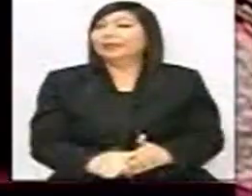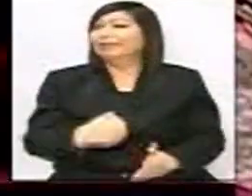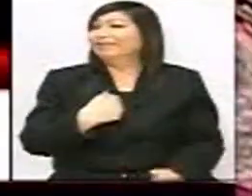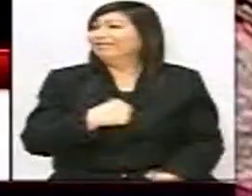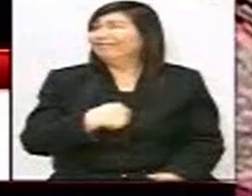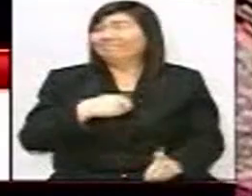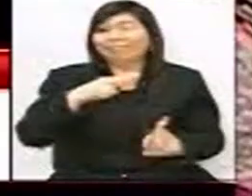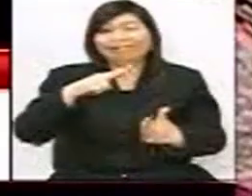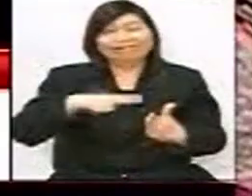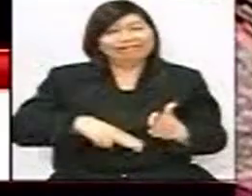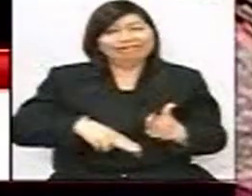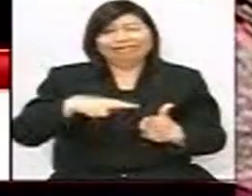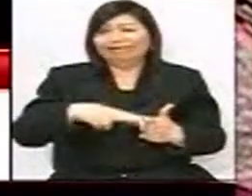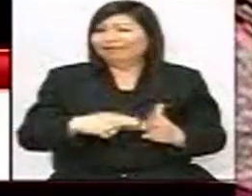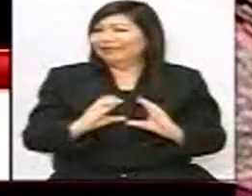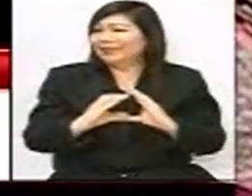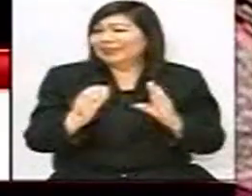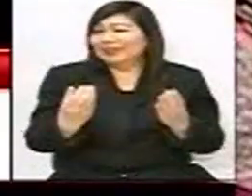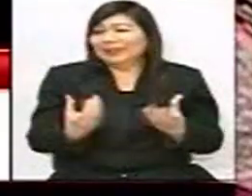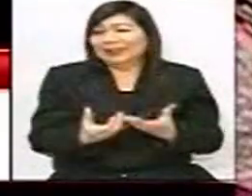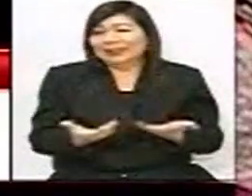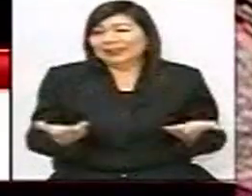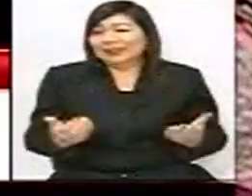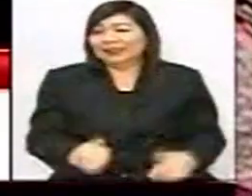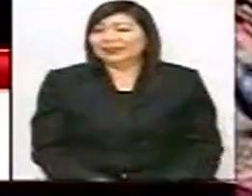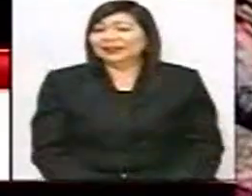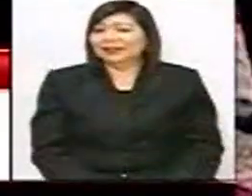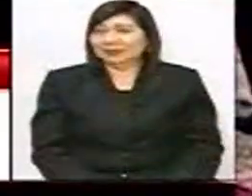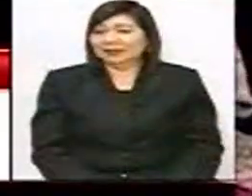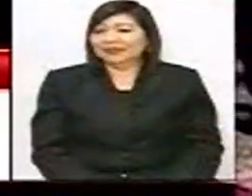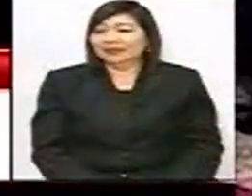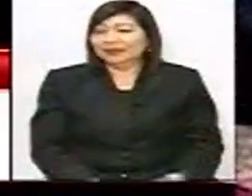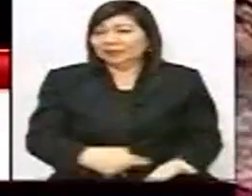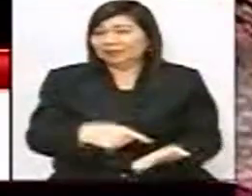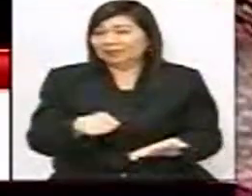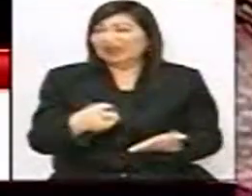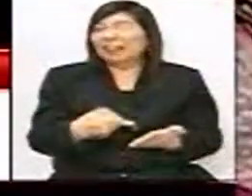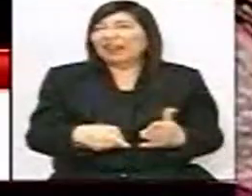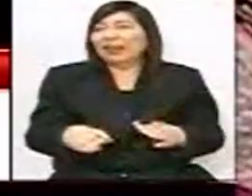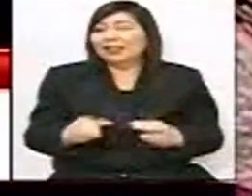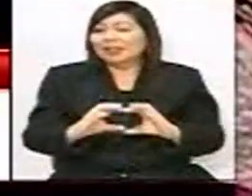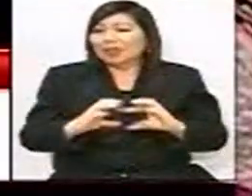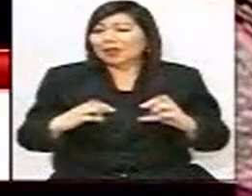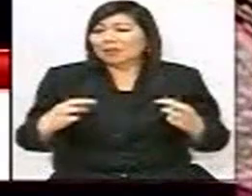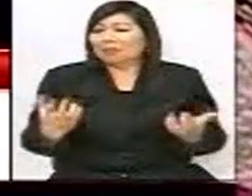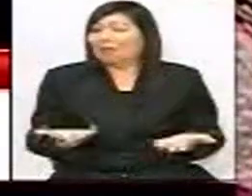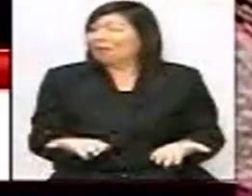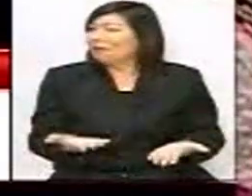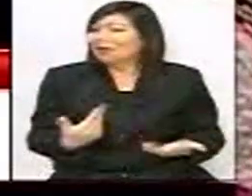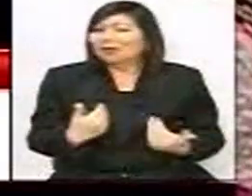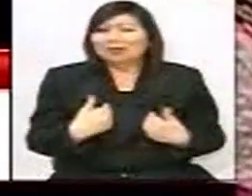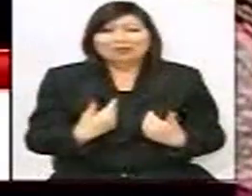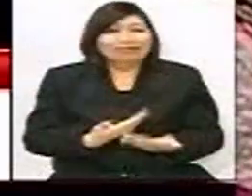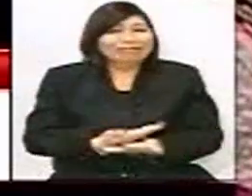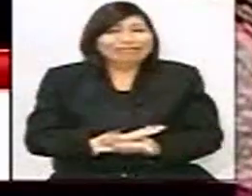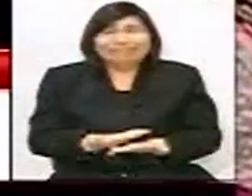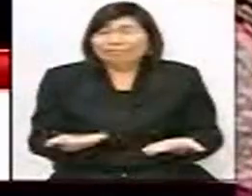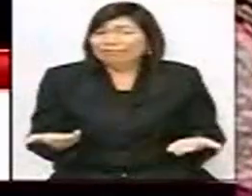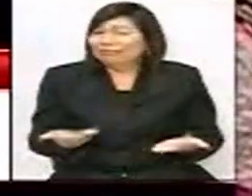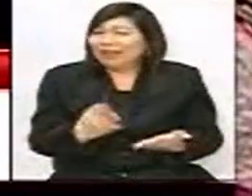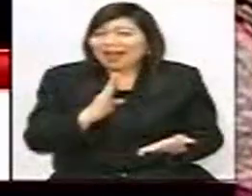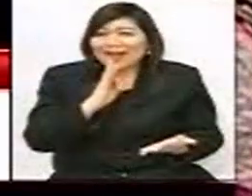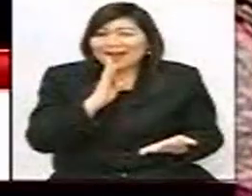que no revise los documentos del Congreso. Y bueno, esté lanzando, decir, ¿qué hacen los parlamentarios? Nosotros no tenemos